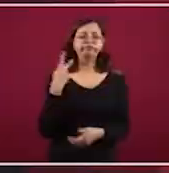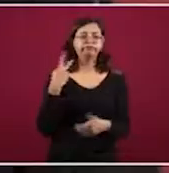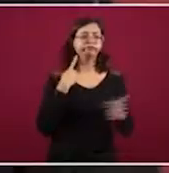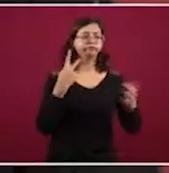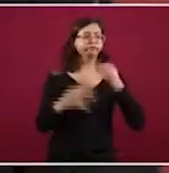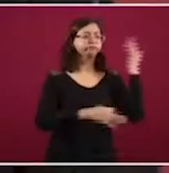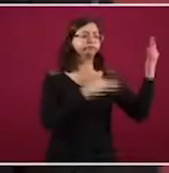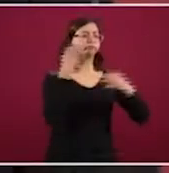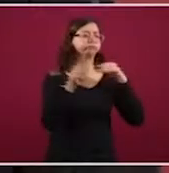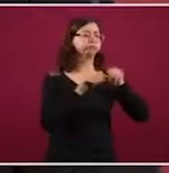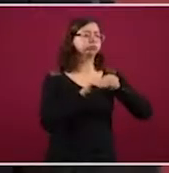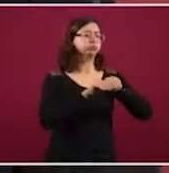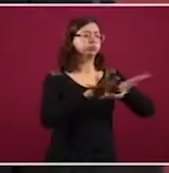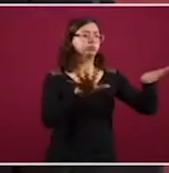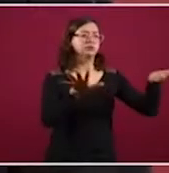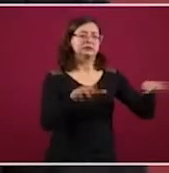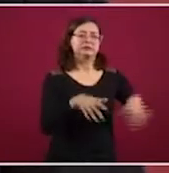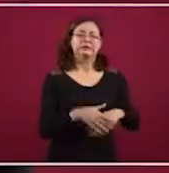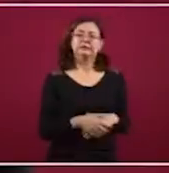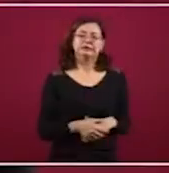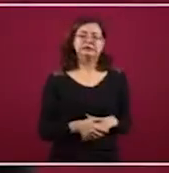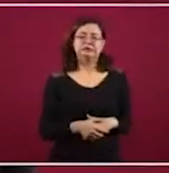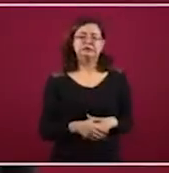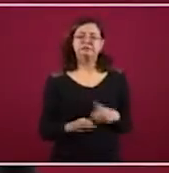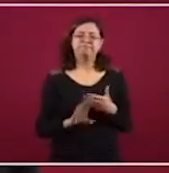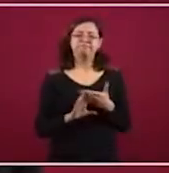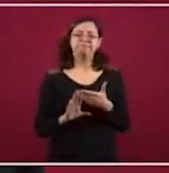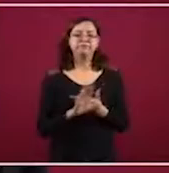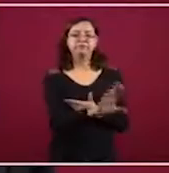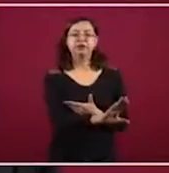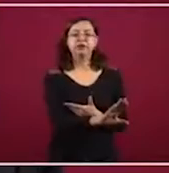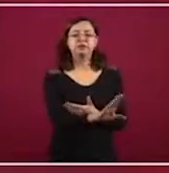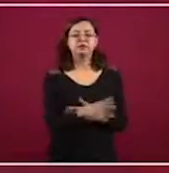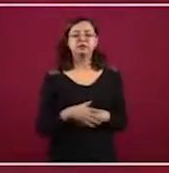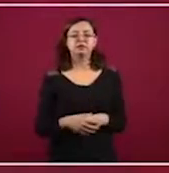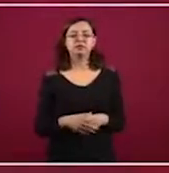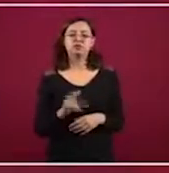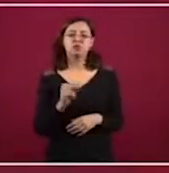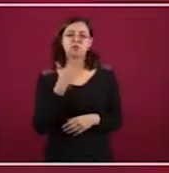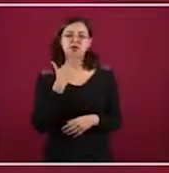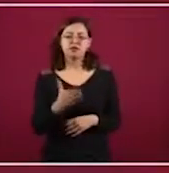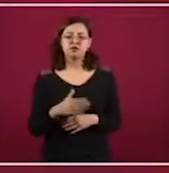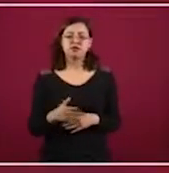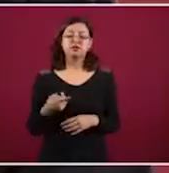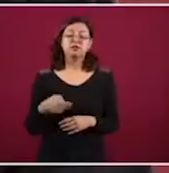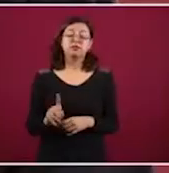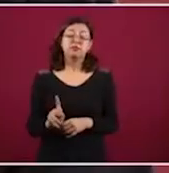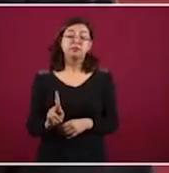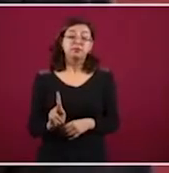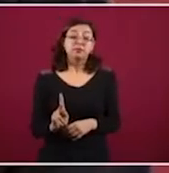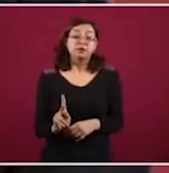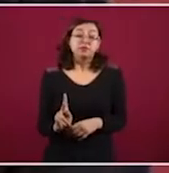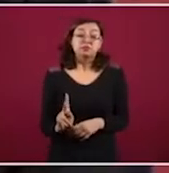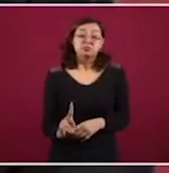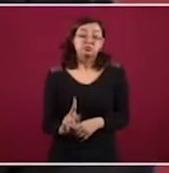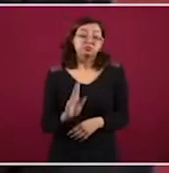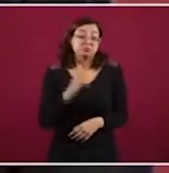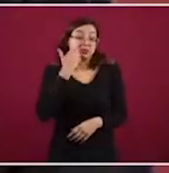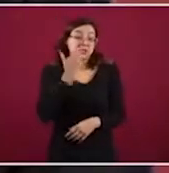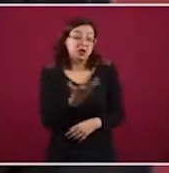políticos, pues como que no sería lo más conveniente. De todas maneras, si ellos